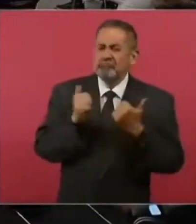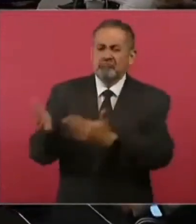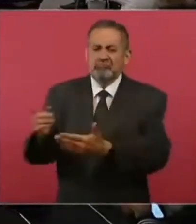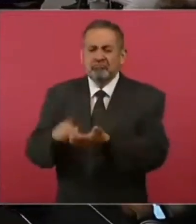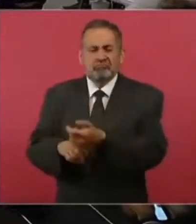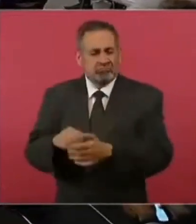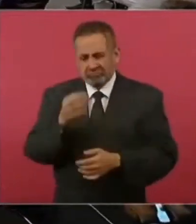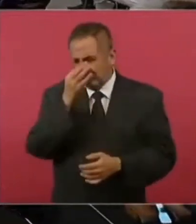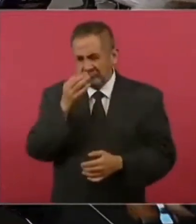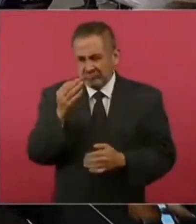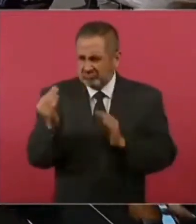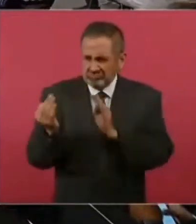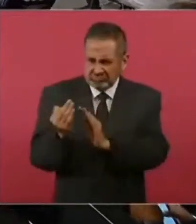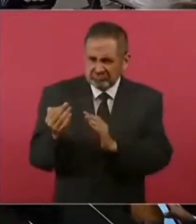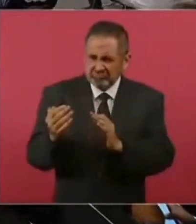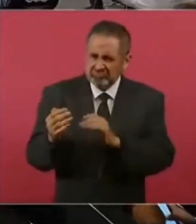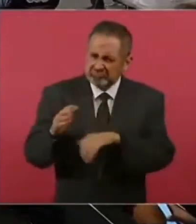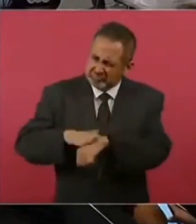Que